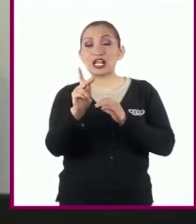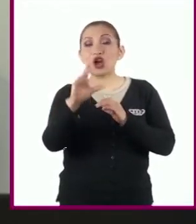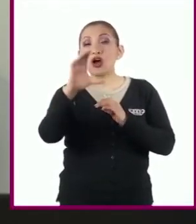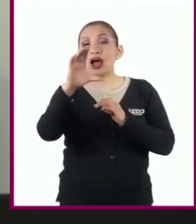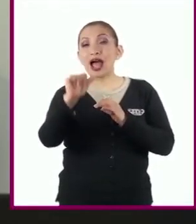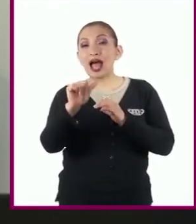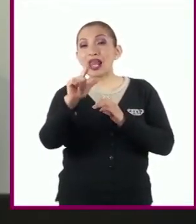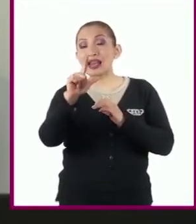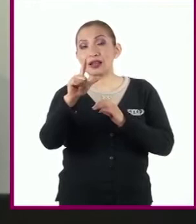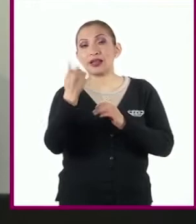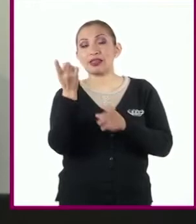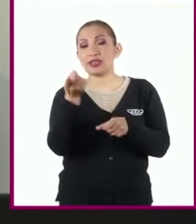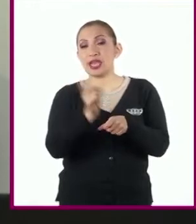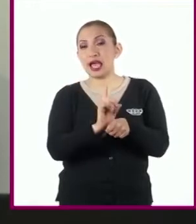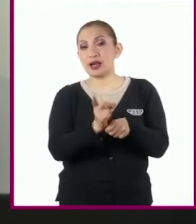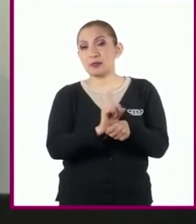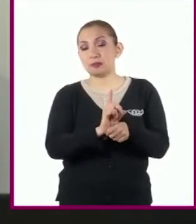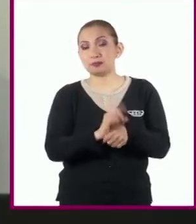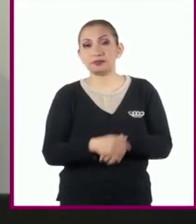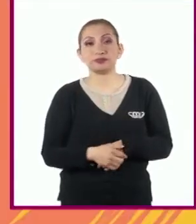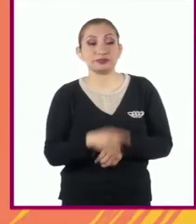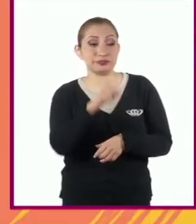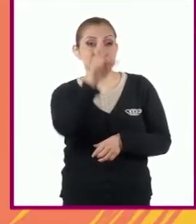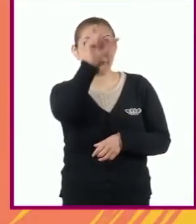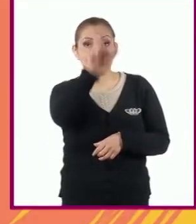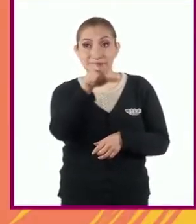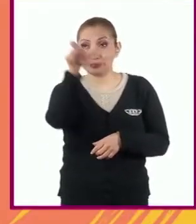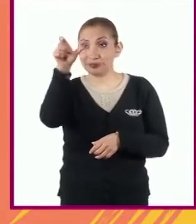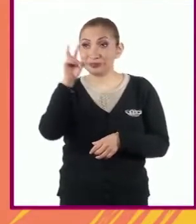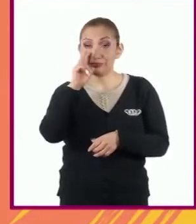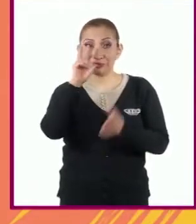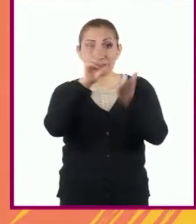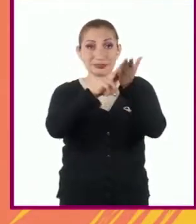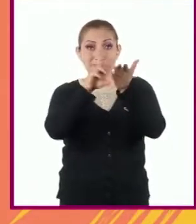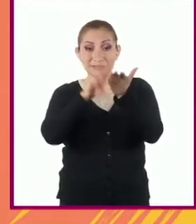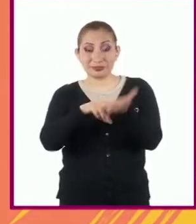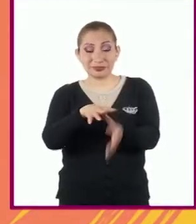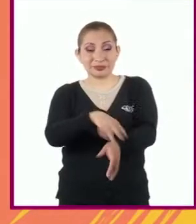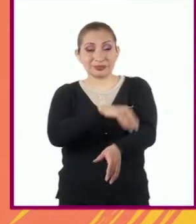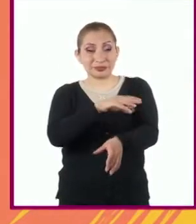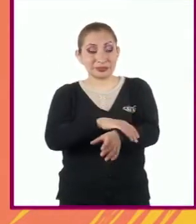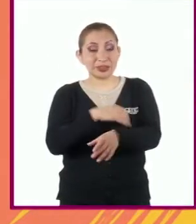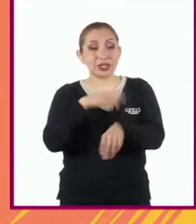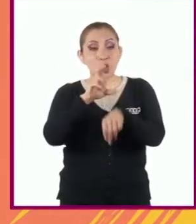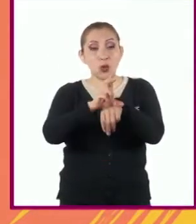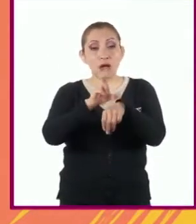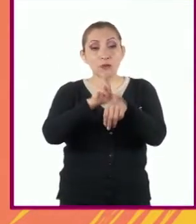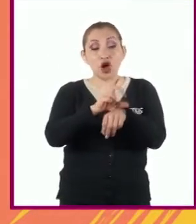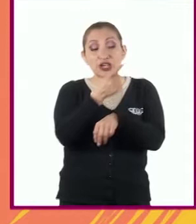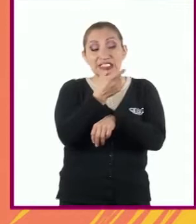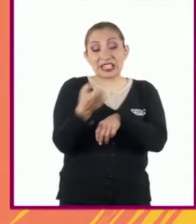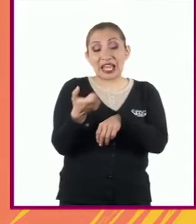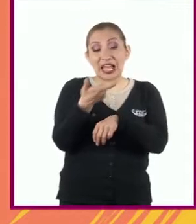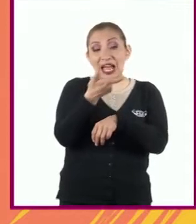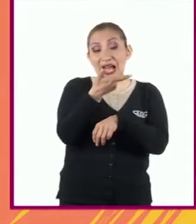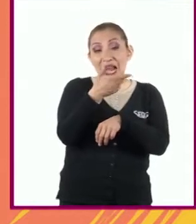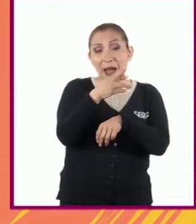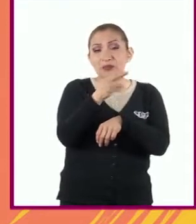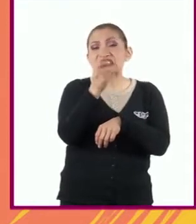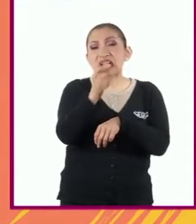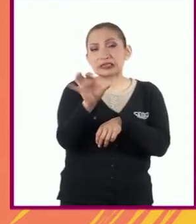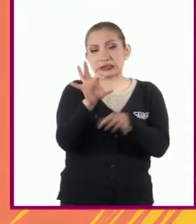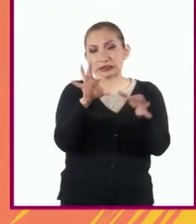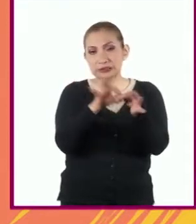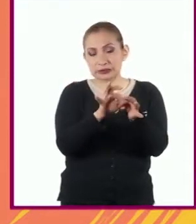kilocalorías diarias. En la tabla podemos ver el valor calórico del huevo por cada 100 gramos. Es